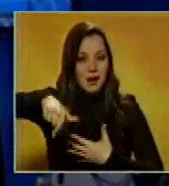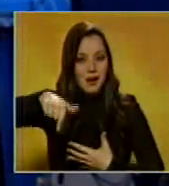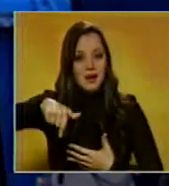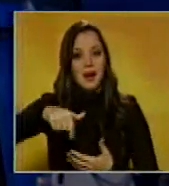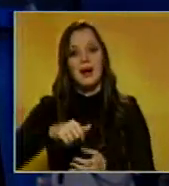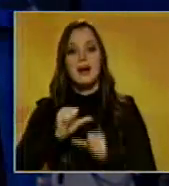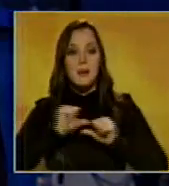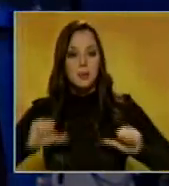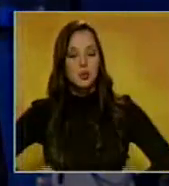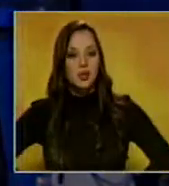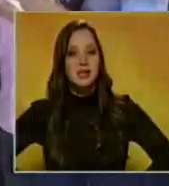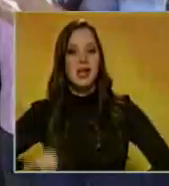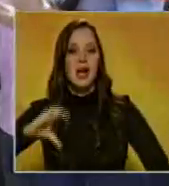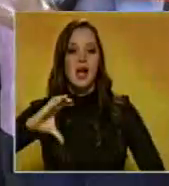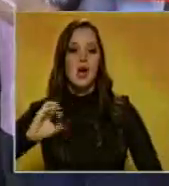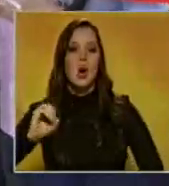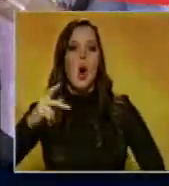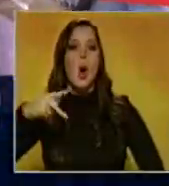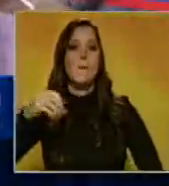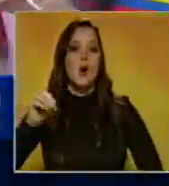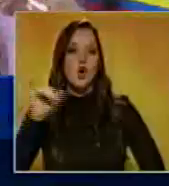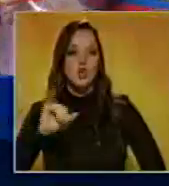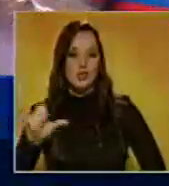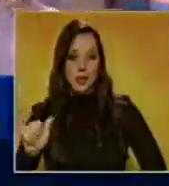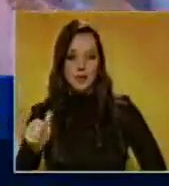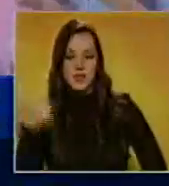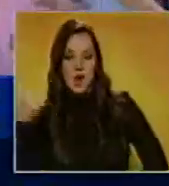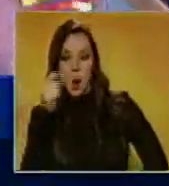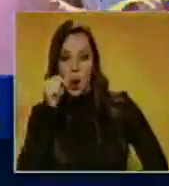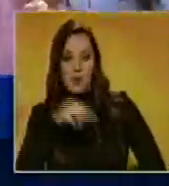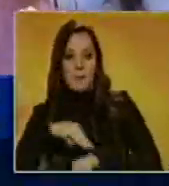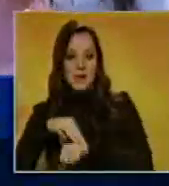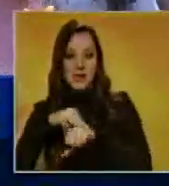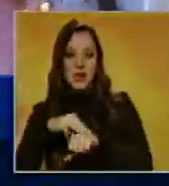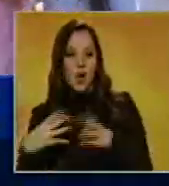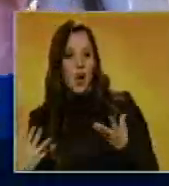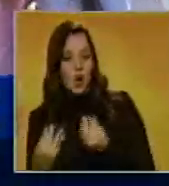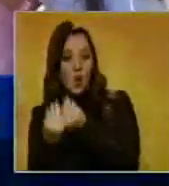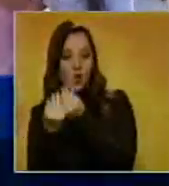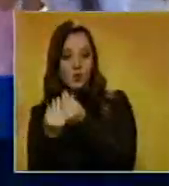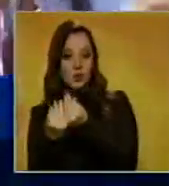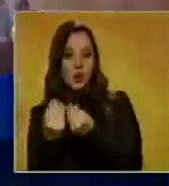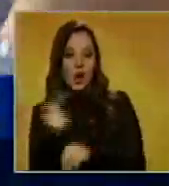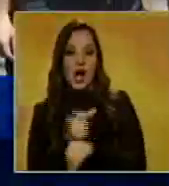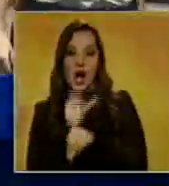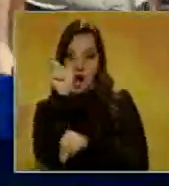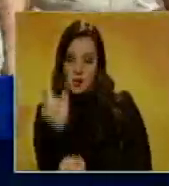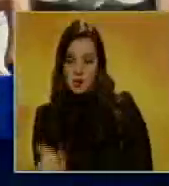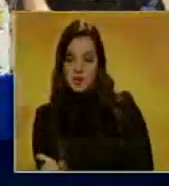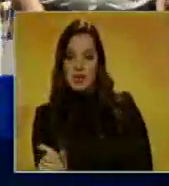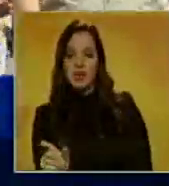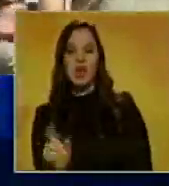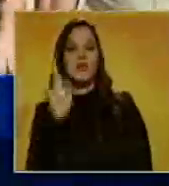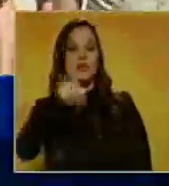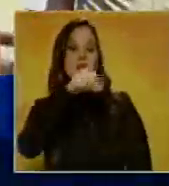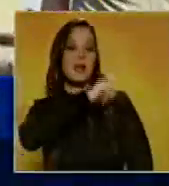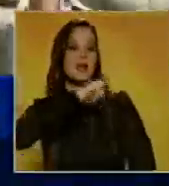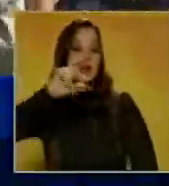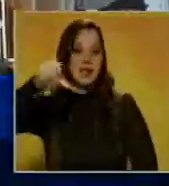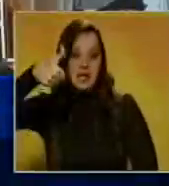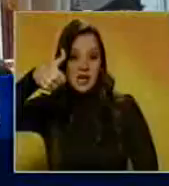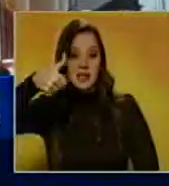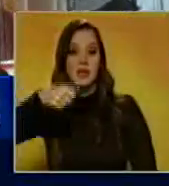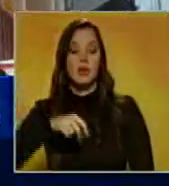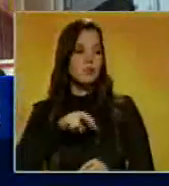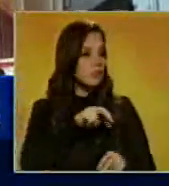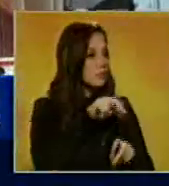S.A. Coposa. El ministro de Agricultura y Tierras, Iván Gil, en compañía del gobernador del estado portuguesa, Wilmar Castro, y directivos de Coposa,